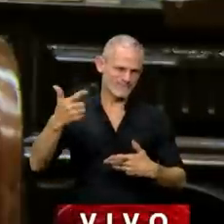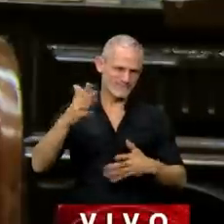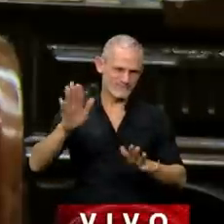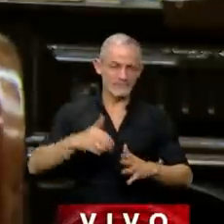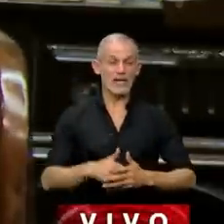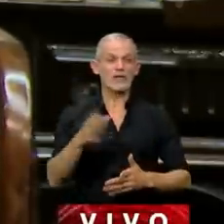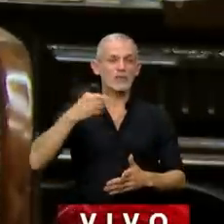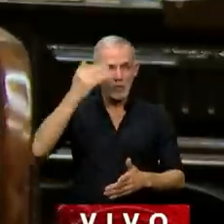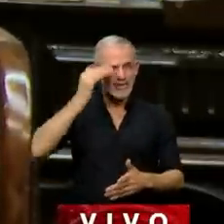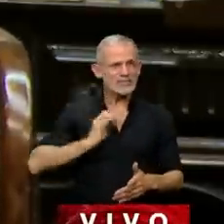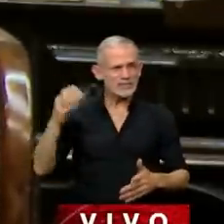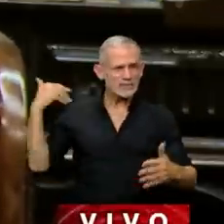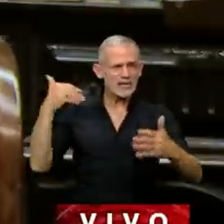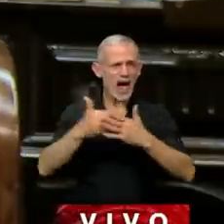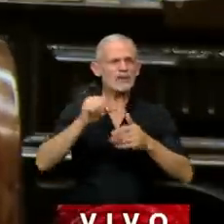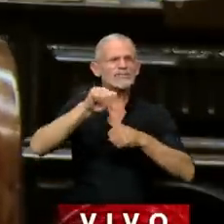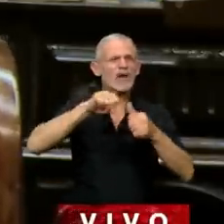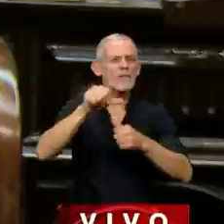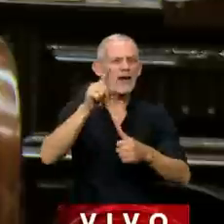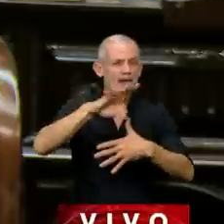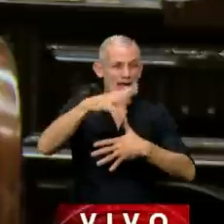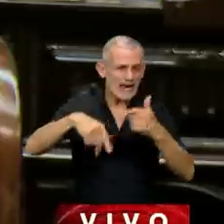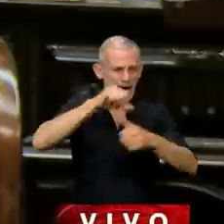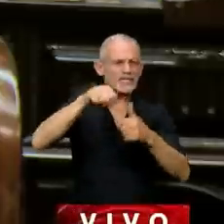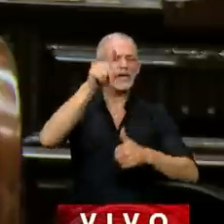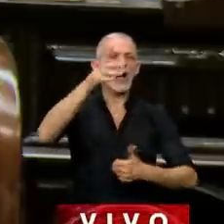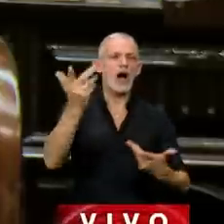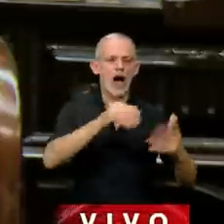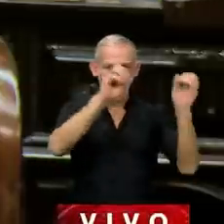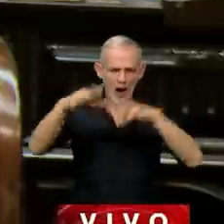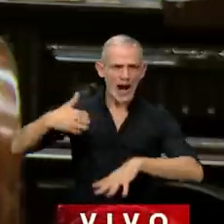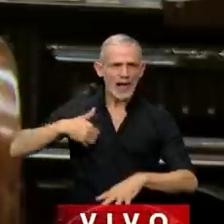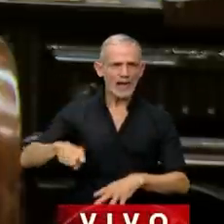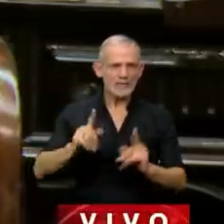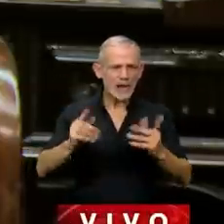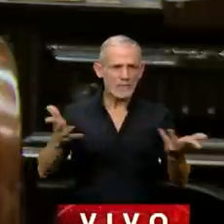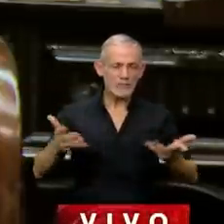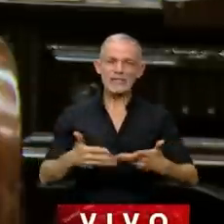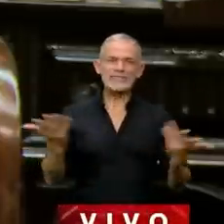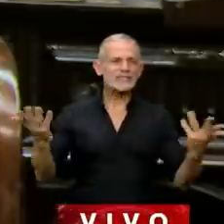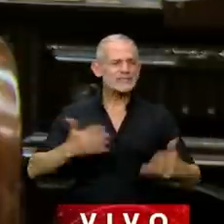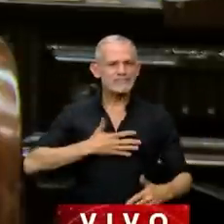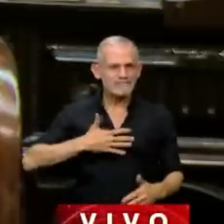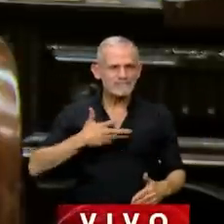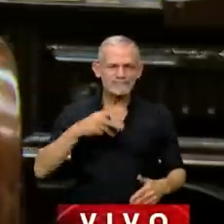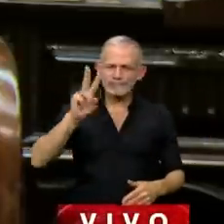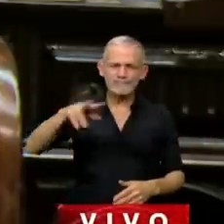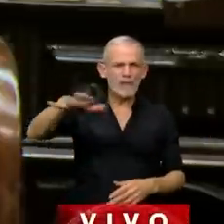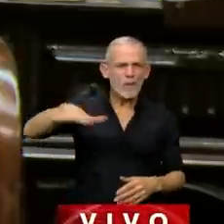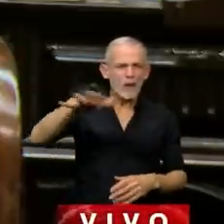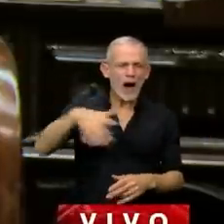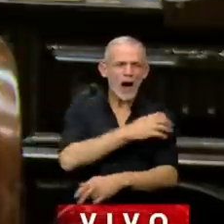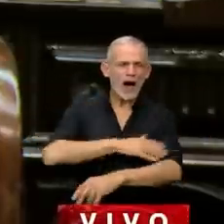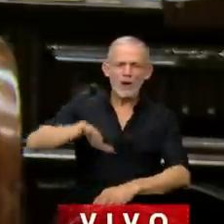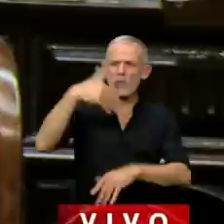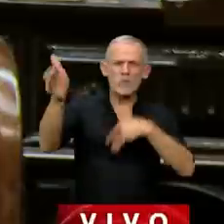que viví hace 15 años en Centroamérica se ha trasladado a nuestro país. Es una pena poder ver en barrios